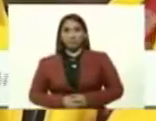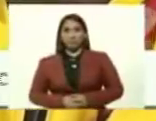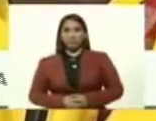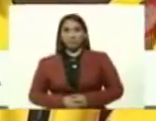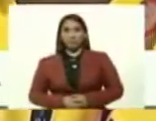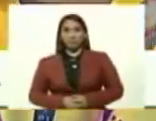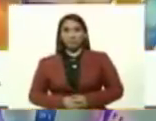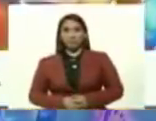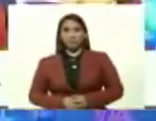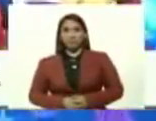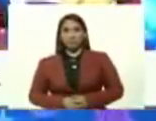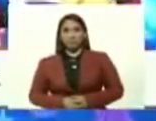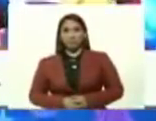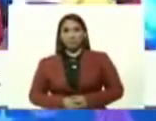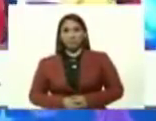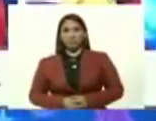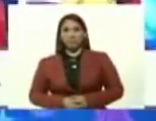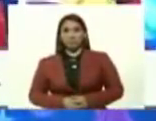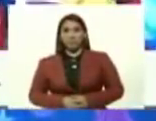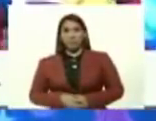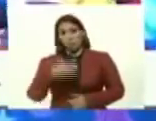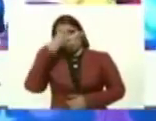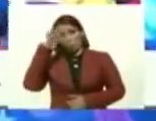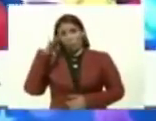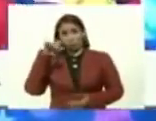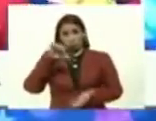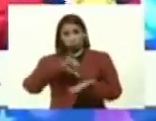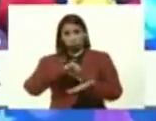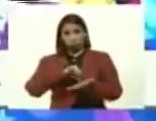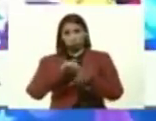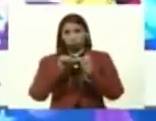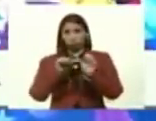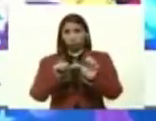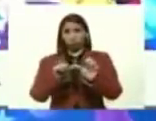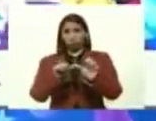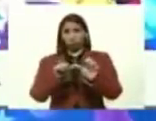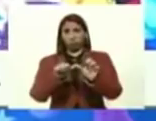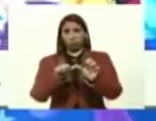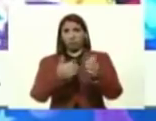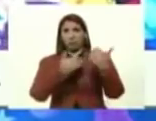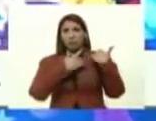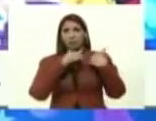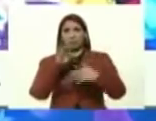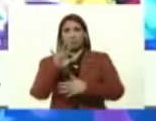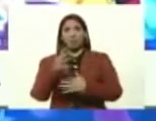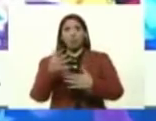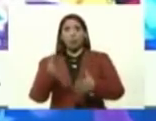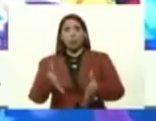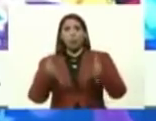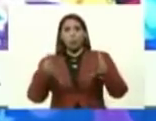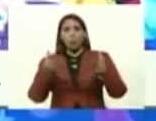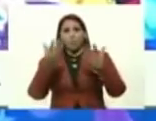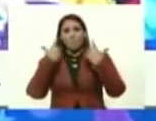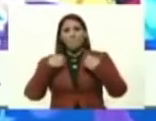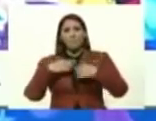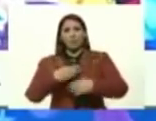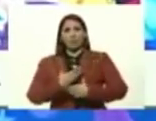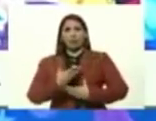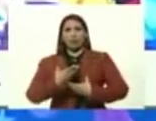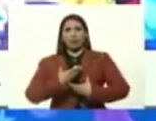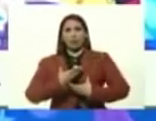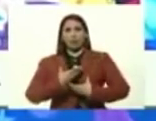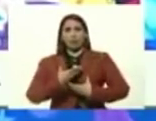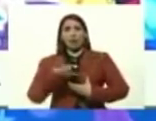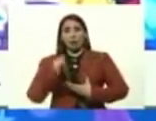Bartolomé, de Santiago de Cuba. Se quedó y es responsable de 5 medallas de las que están aquí presentes. Wow. Es